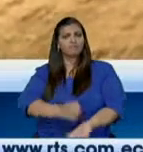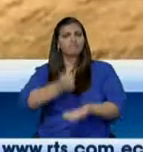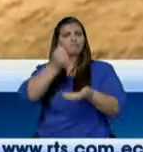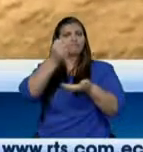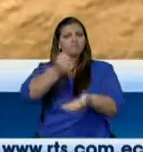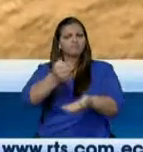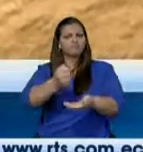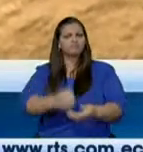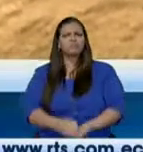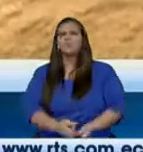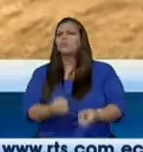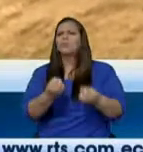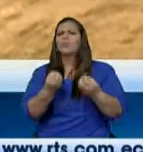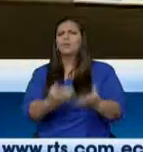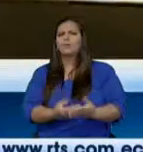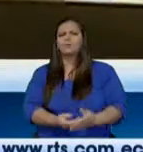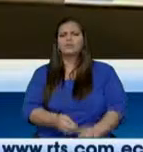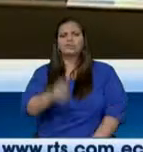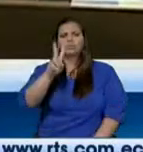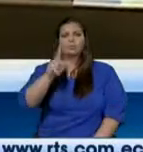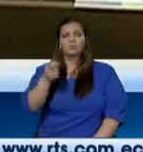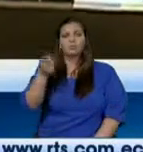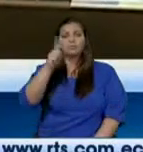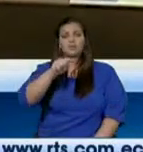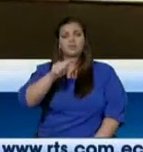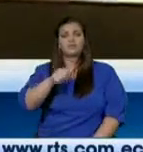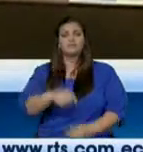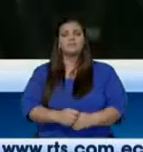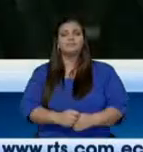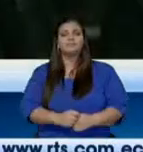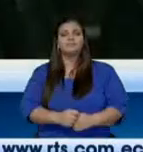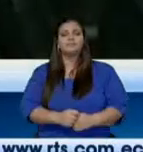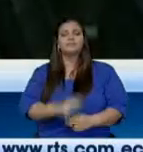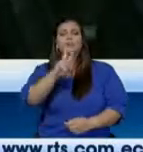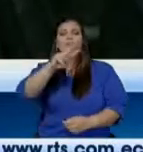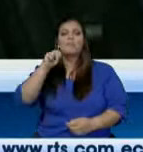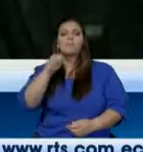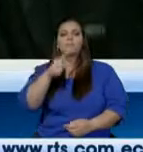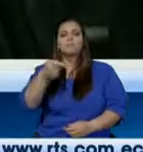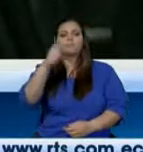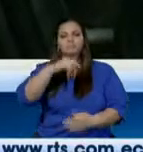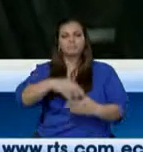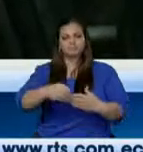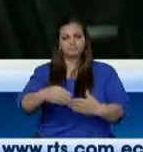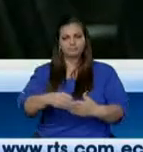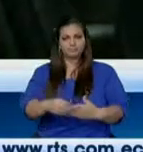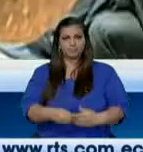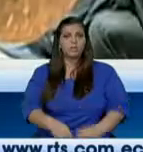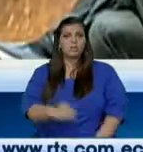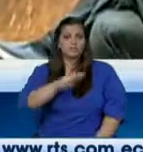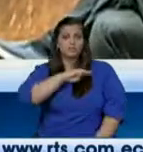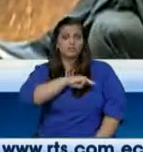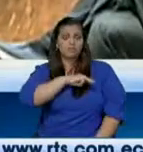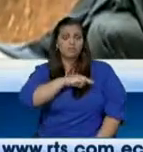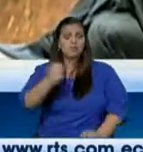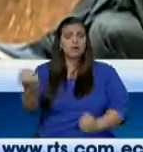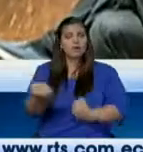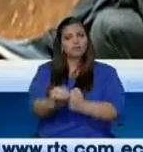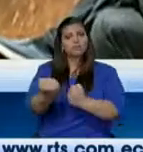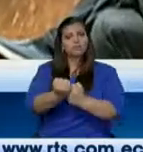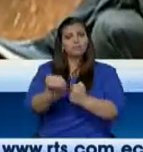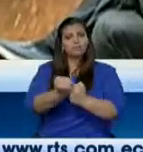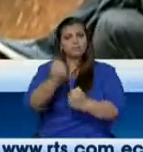de 2.000 millones de dólares. Y de esto la municipalidad cubriría el 62,68% y el gobierno nacional